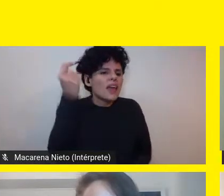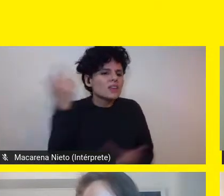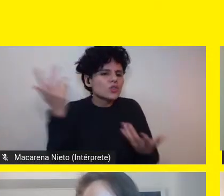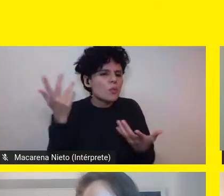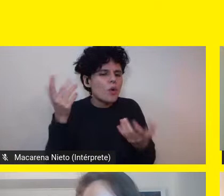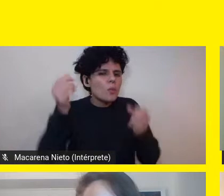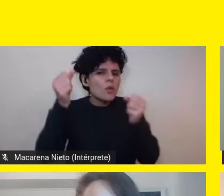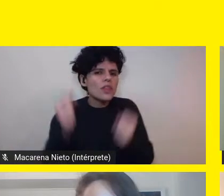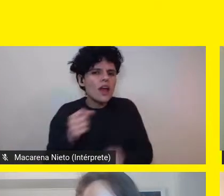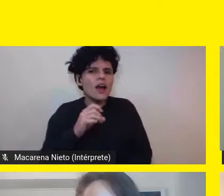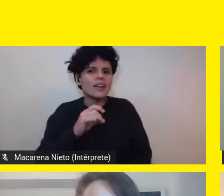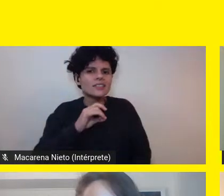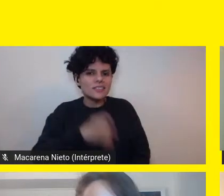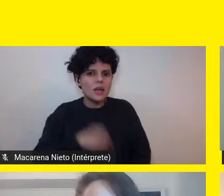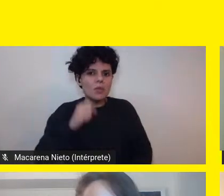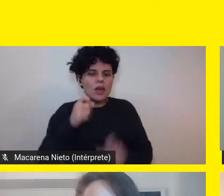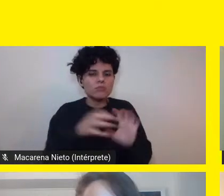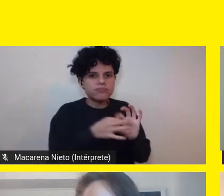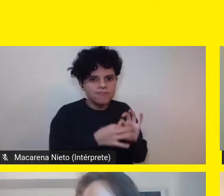esa dirección.